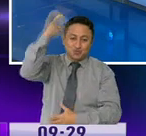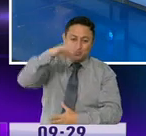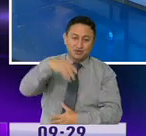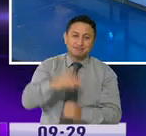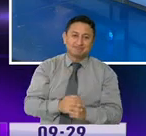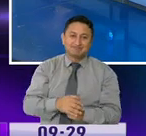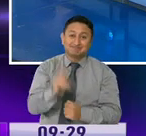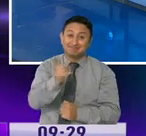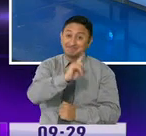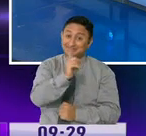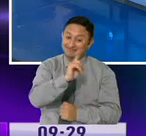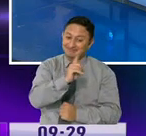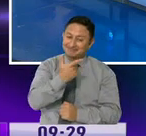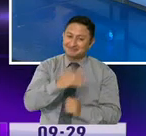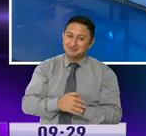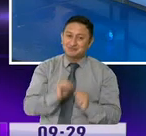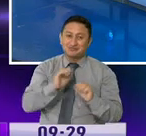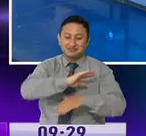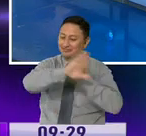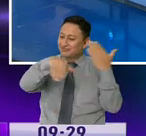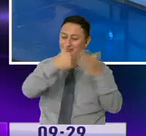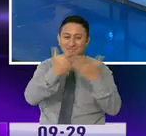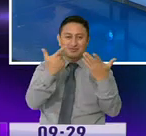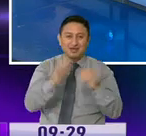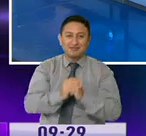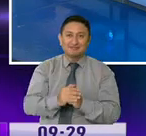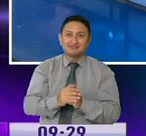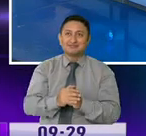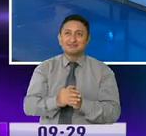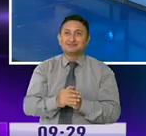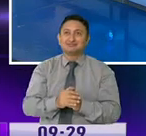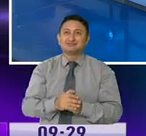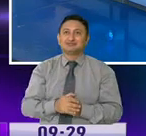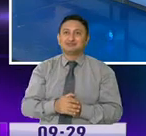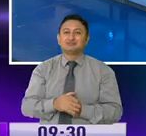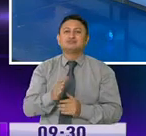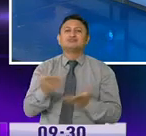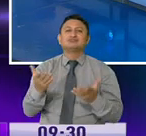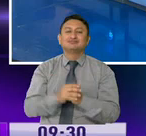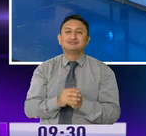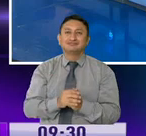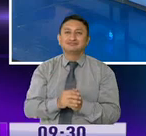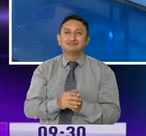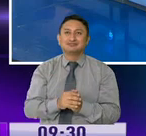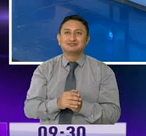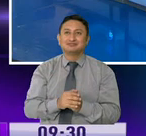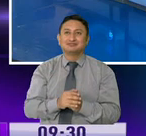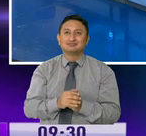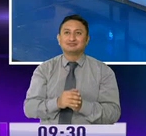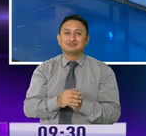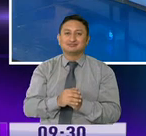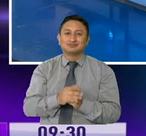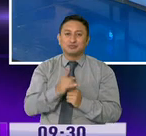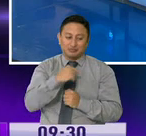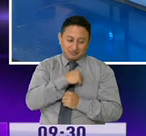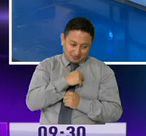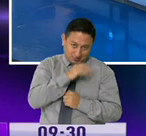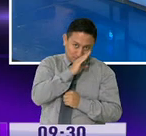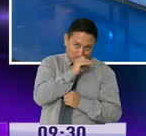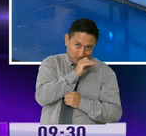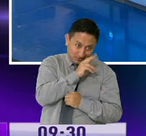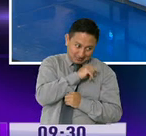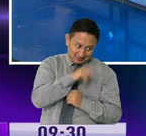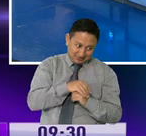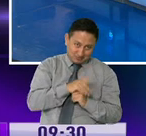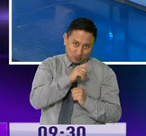no, chiquititos, todo ha cambiado, o sea, así que tomen su lluvia. ¿Sabes cómo fue? Diga. Dijeron en TVC que